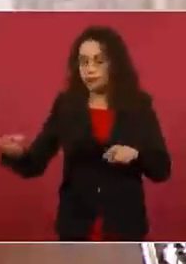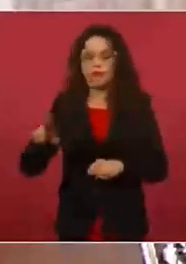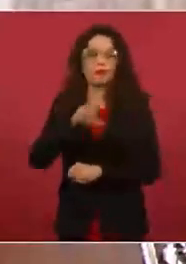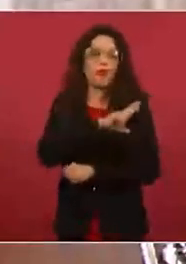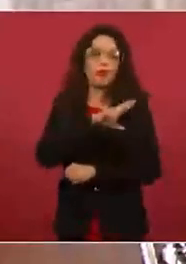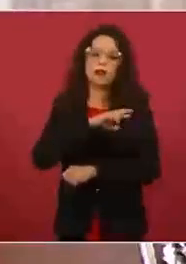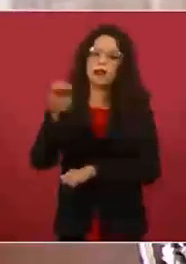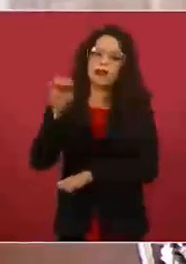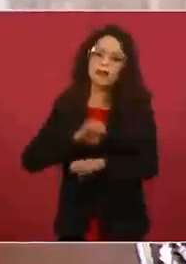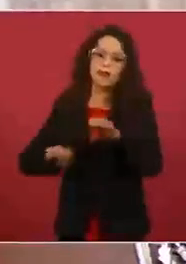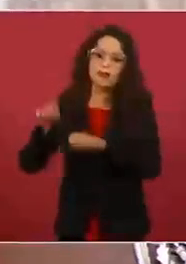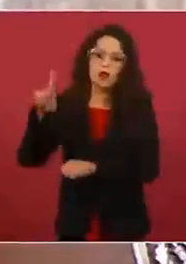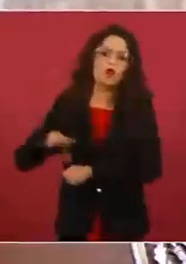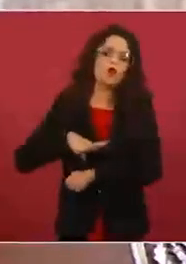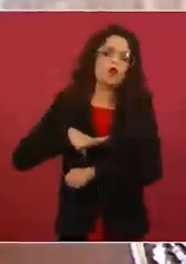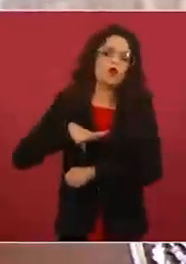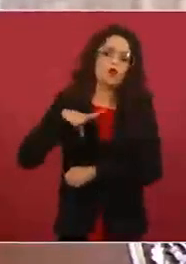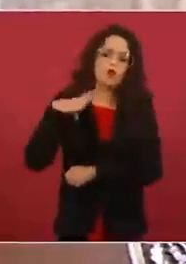particulares, abusaban.